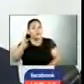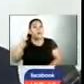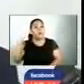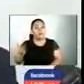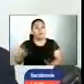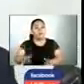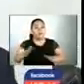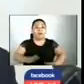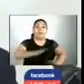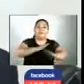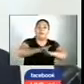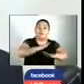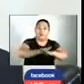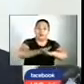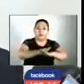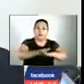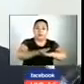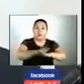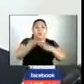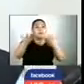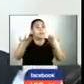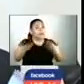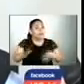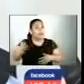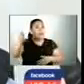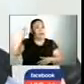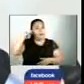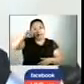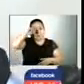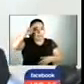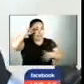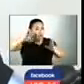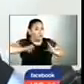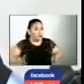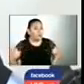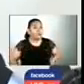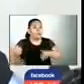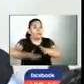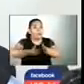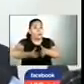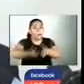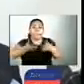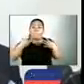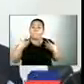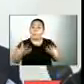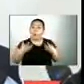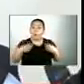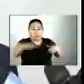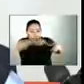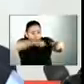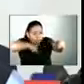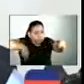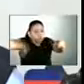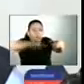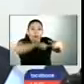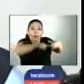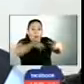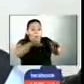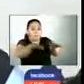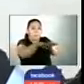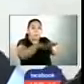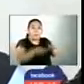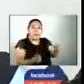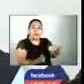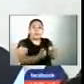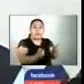ellas es la prevención, que eso lo hemos hecho desde el inicio del gobierno. Es decir, son cientos de cárcavas las que hemos eliminado en diferentes sectores,